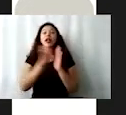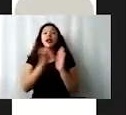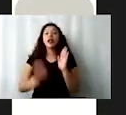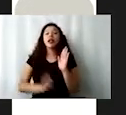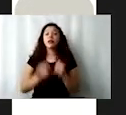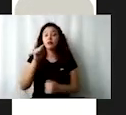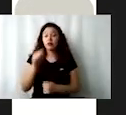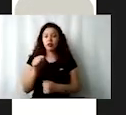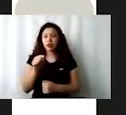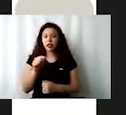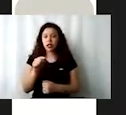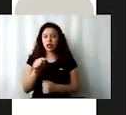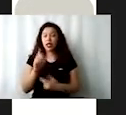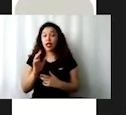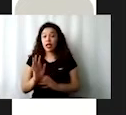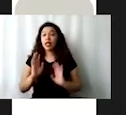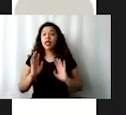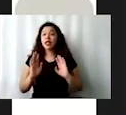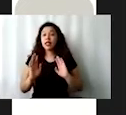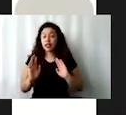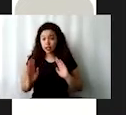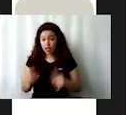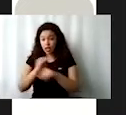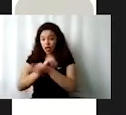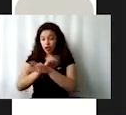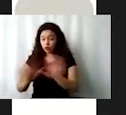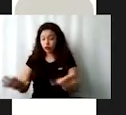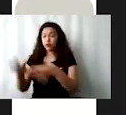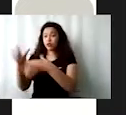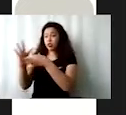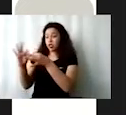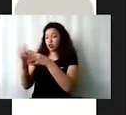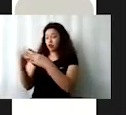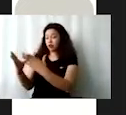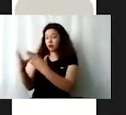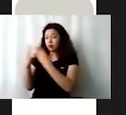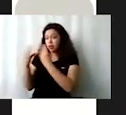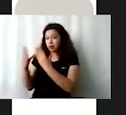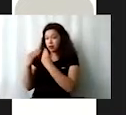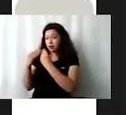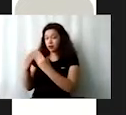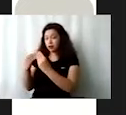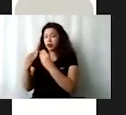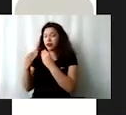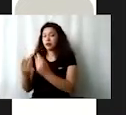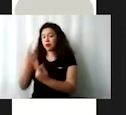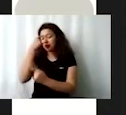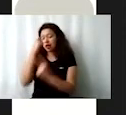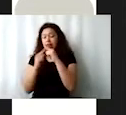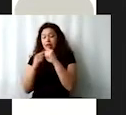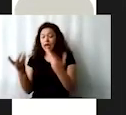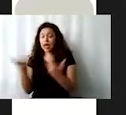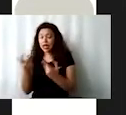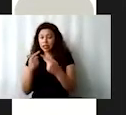él recibió la información o su puesto, las tareas que tendría que realizar de